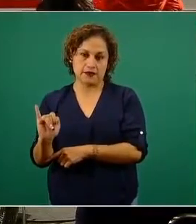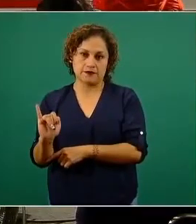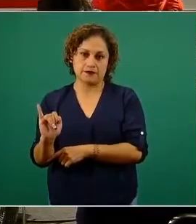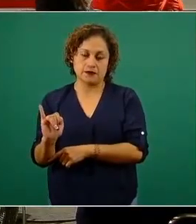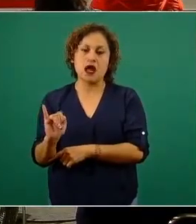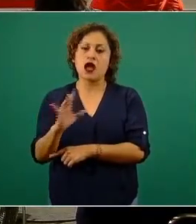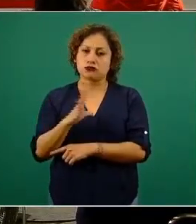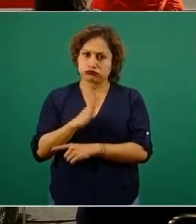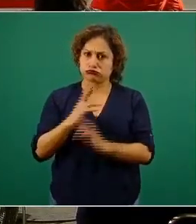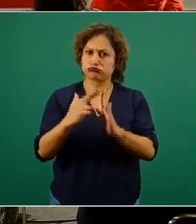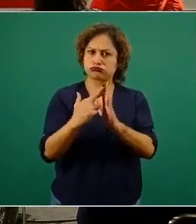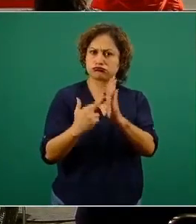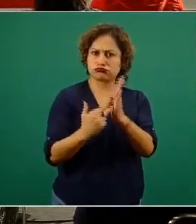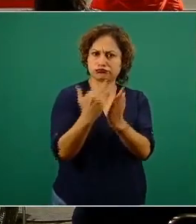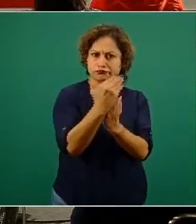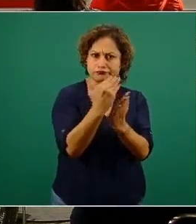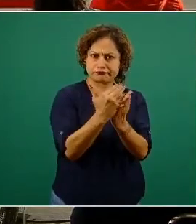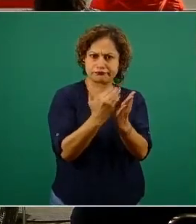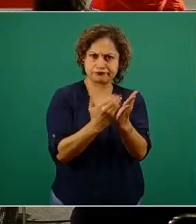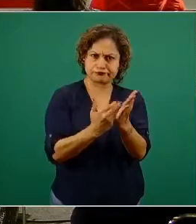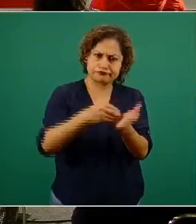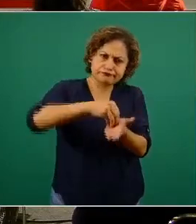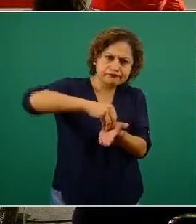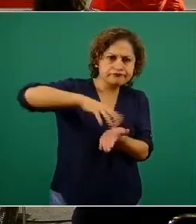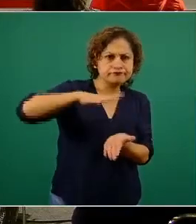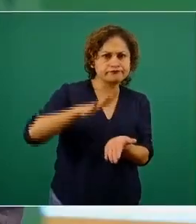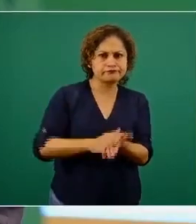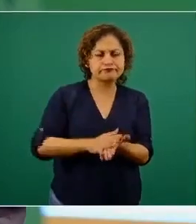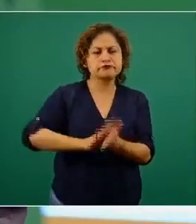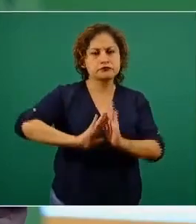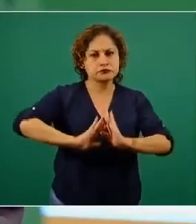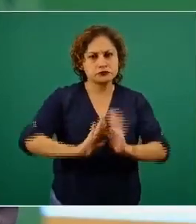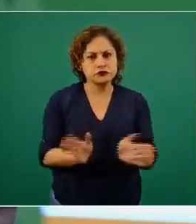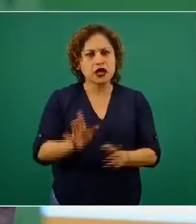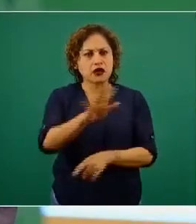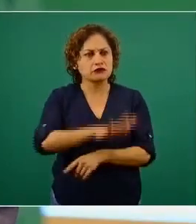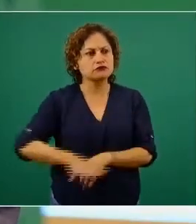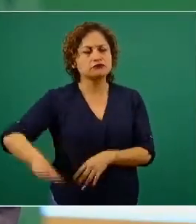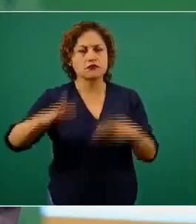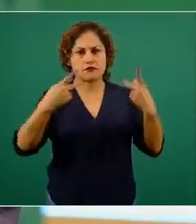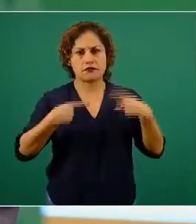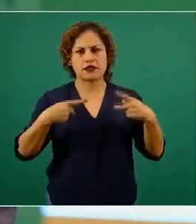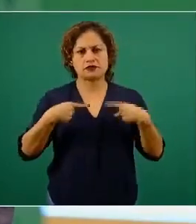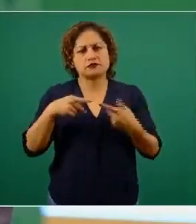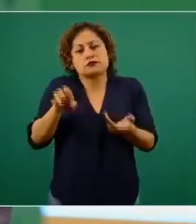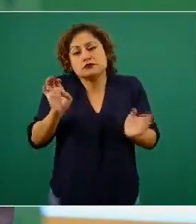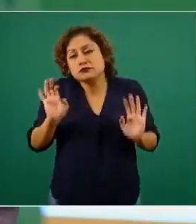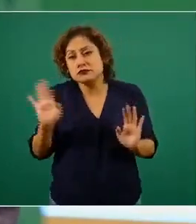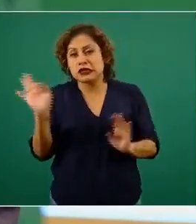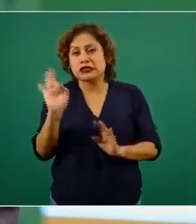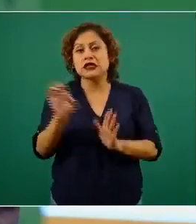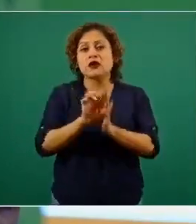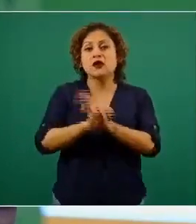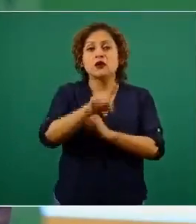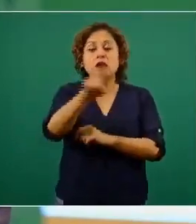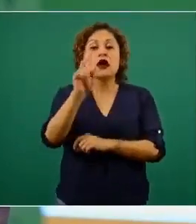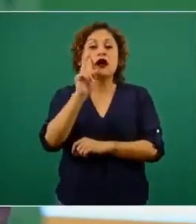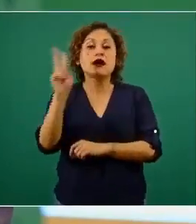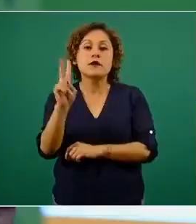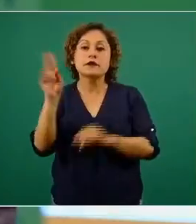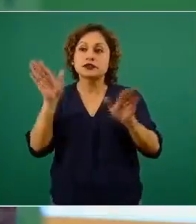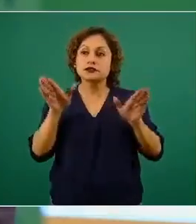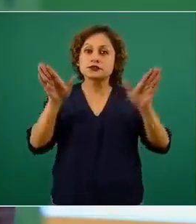técnicos definidos para pronta identificación de las personas, que seguramente lo habrán visto a lo mejor en aeropuertos, a lo mejor